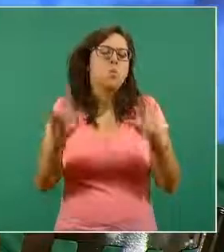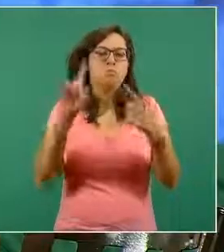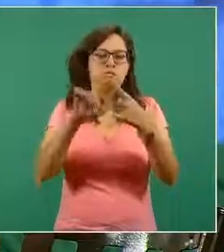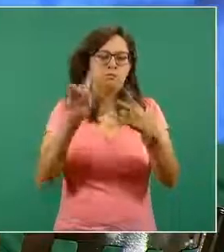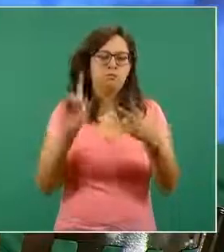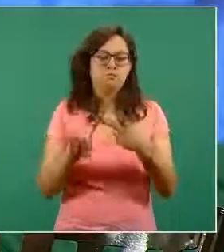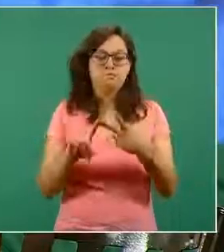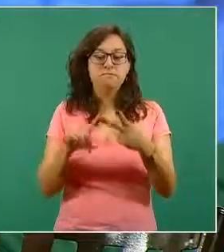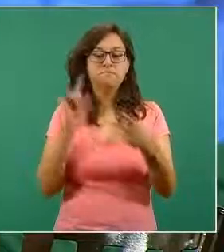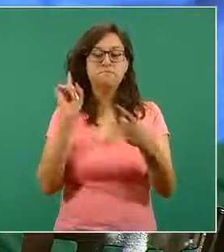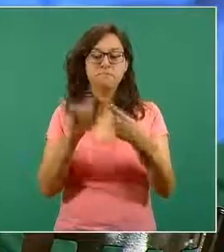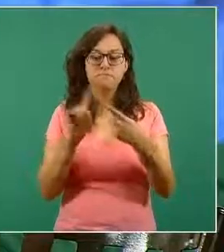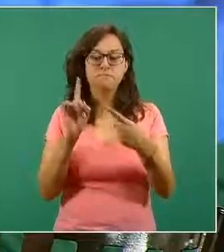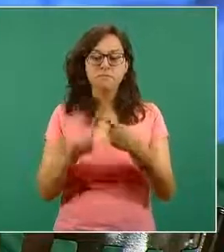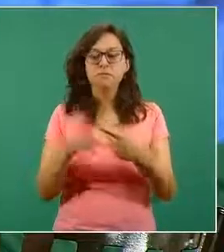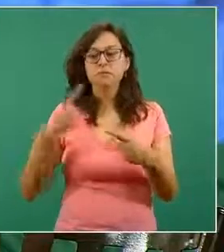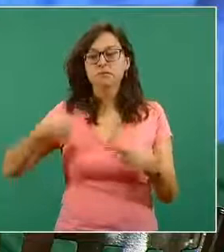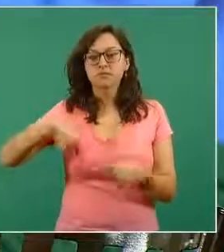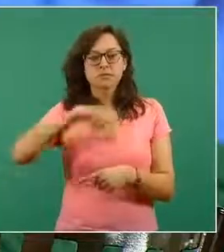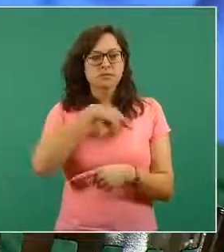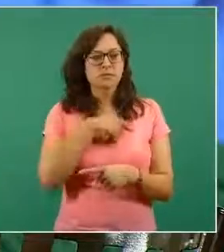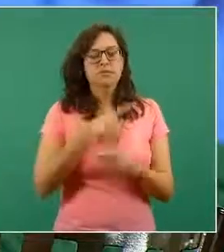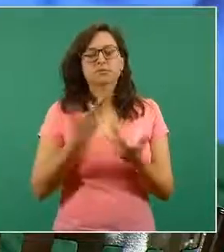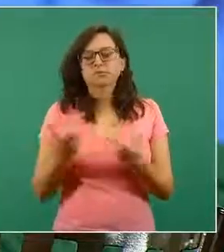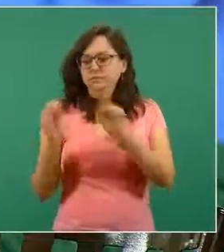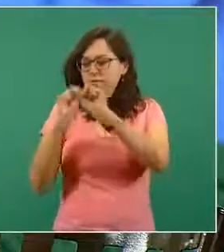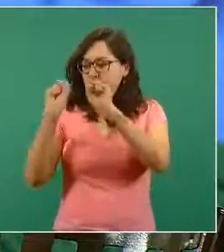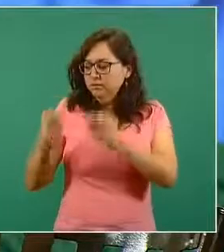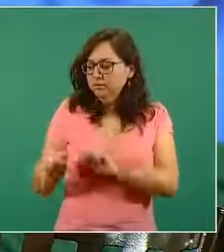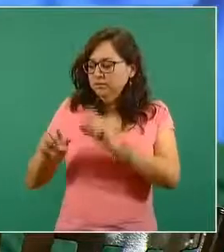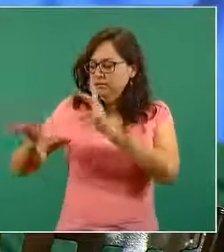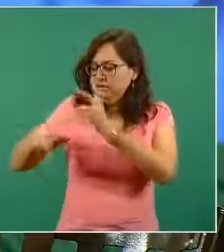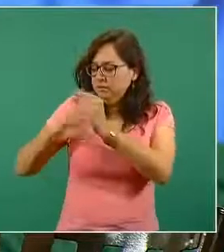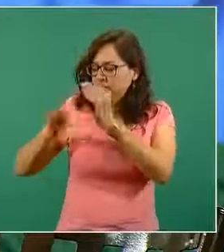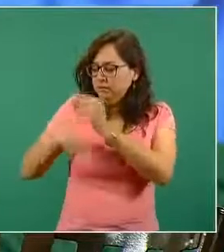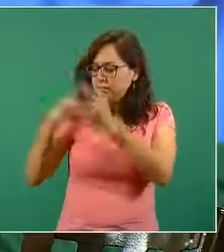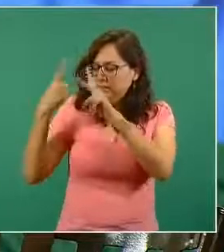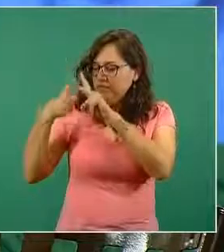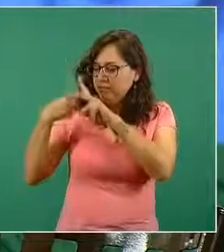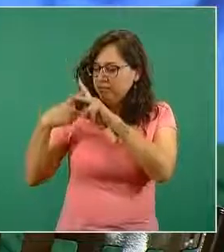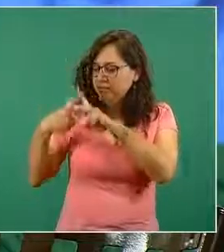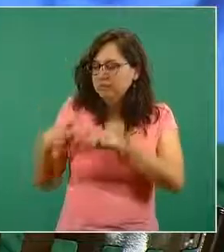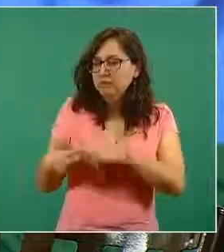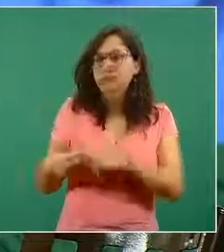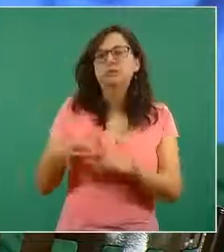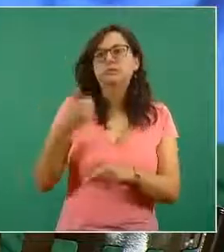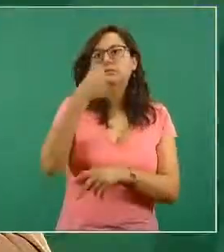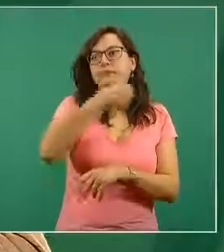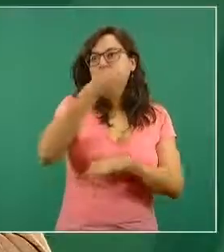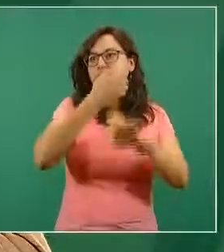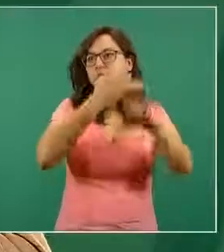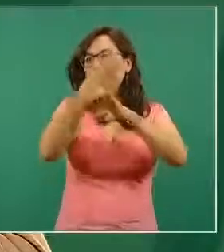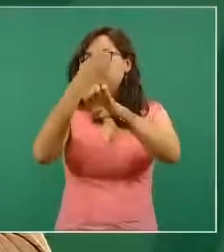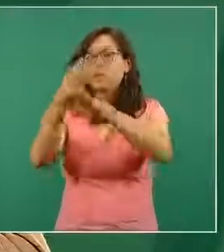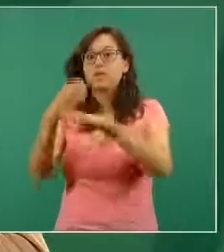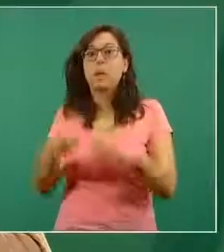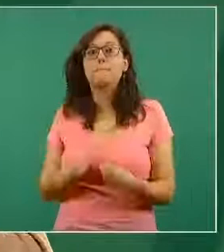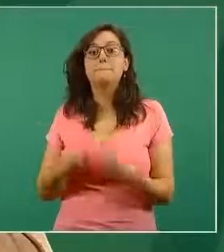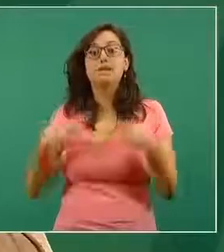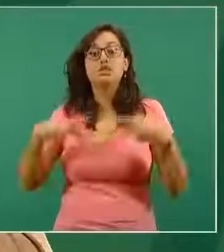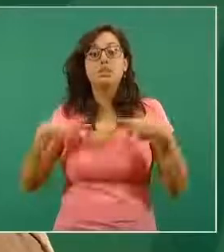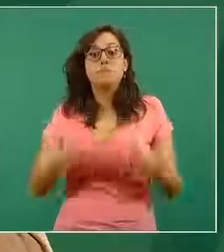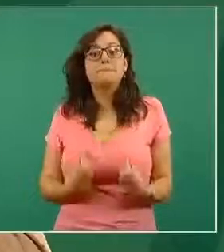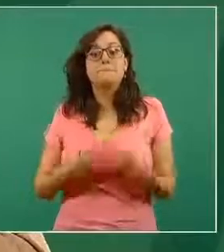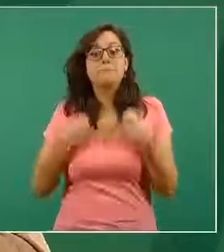cuando nosotros hacemos el recuento de los casos dentro del sistema de epidemiología, los ubicamos por entidad de residencia, ¿no?